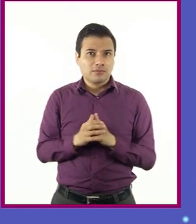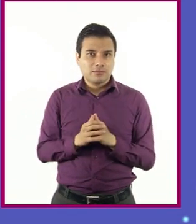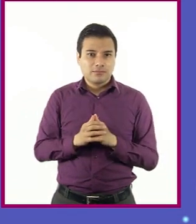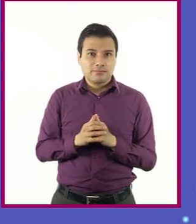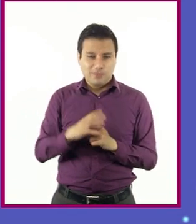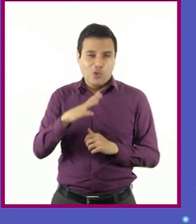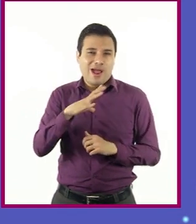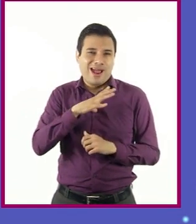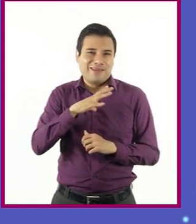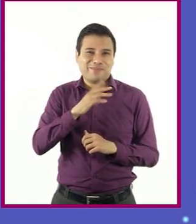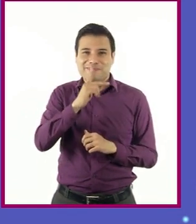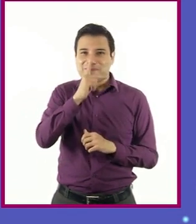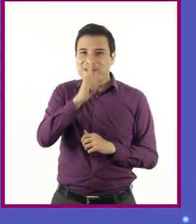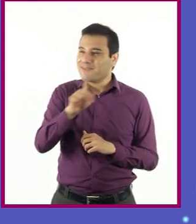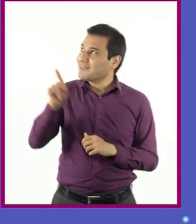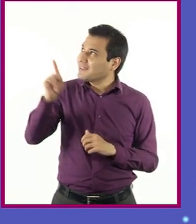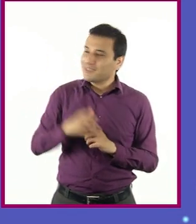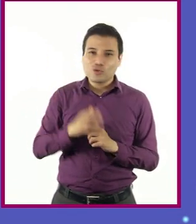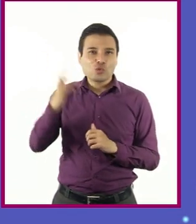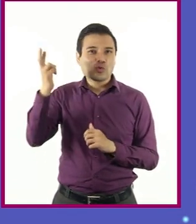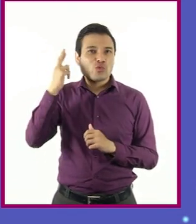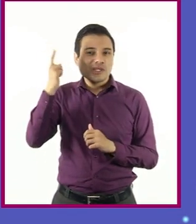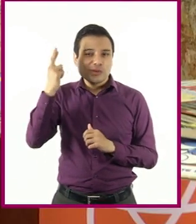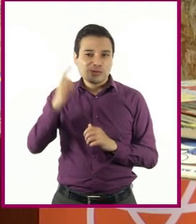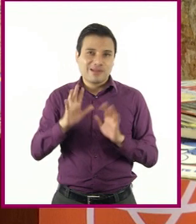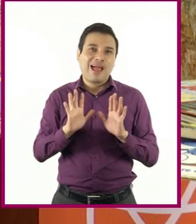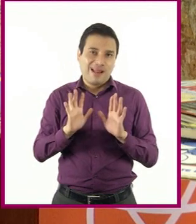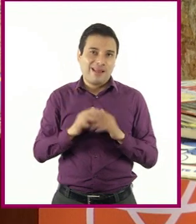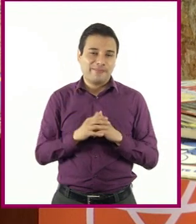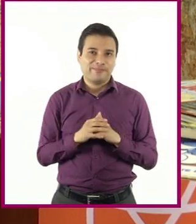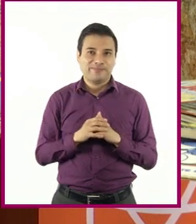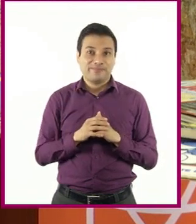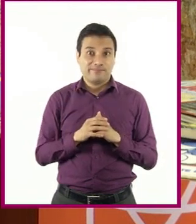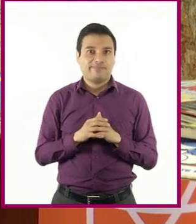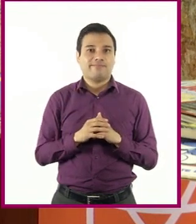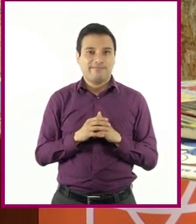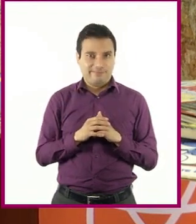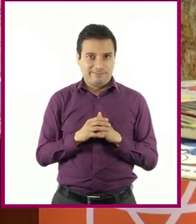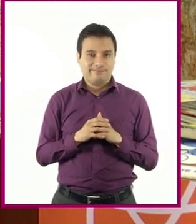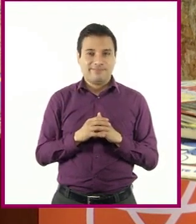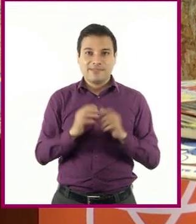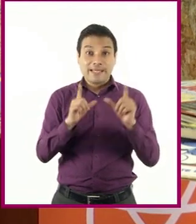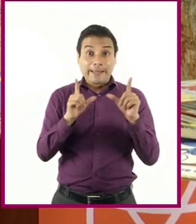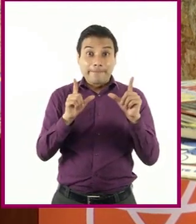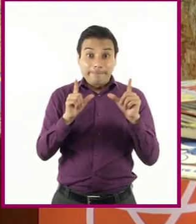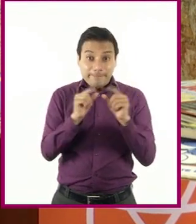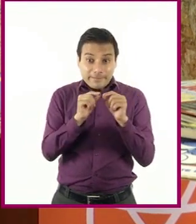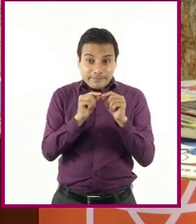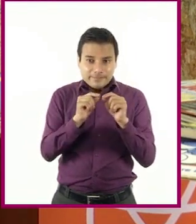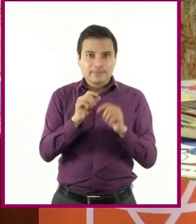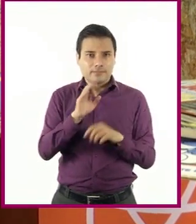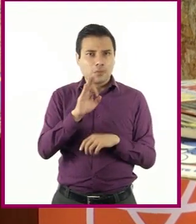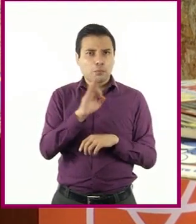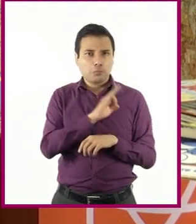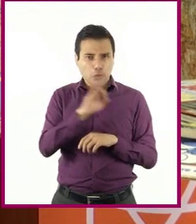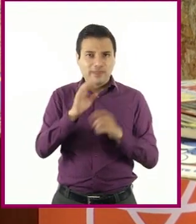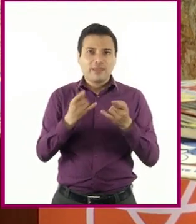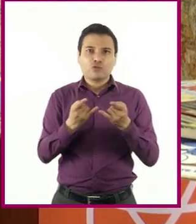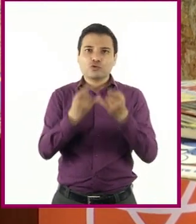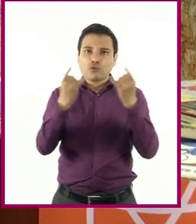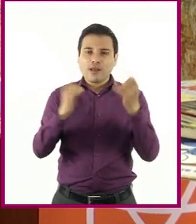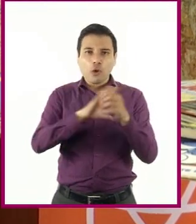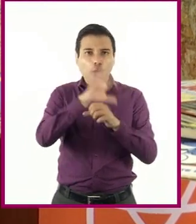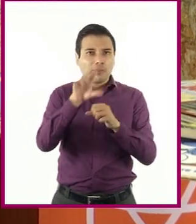texto, las onomatopeyas. ¡Claro! La brevedad del formato no impide contar una historia completa